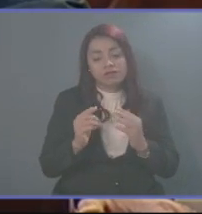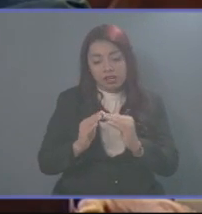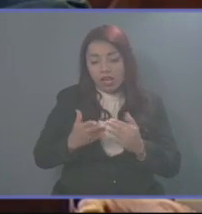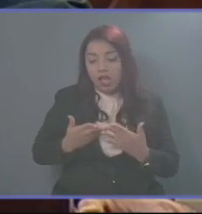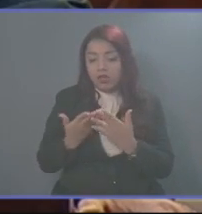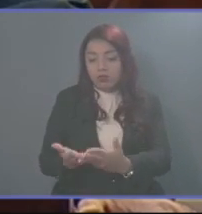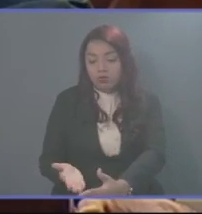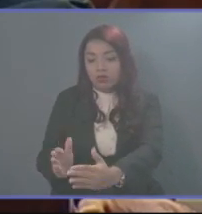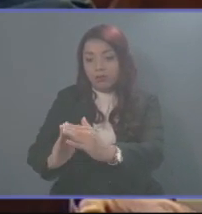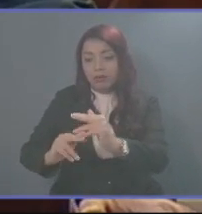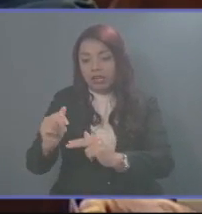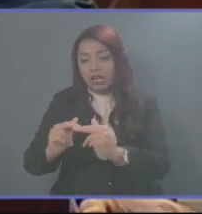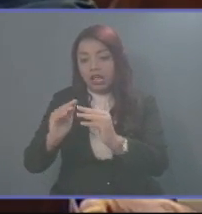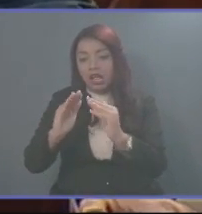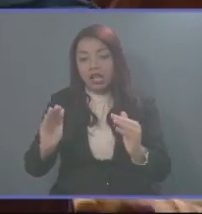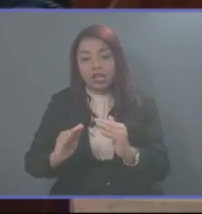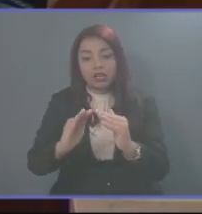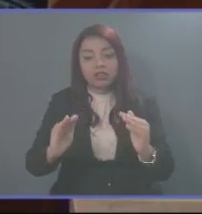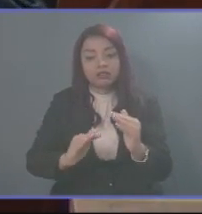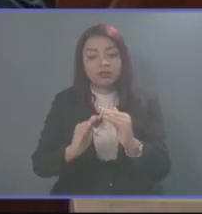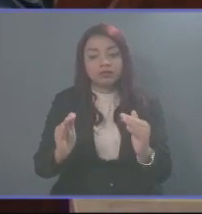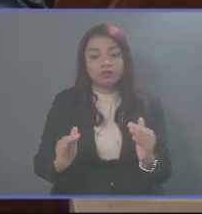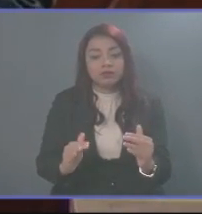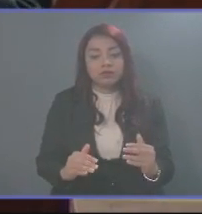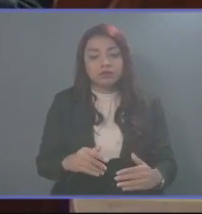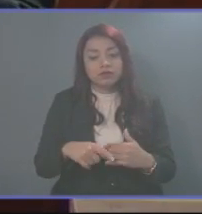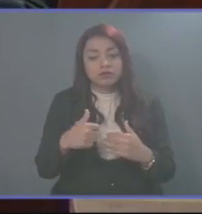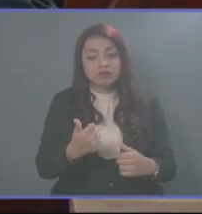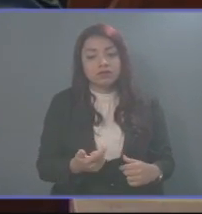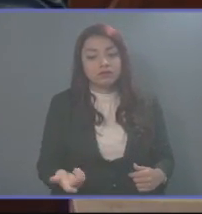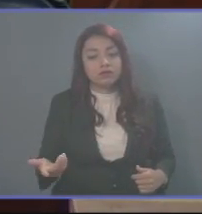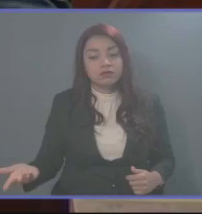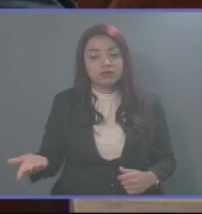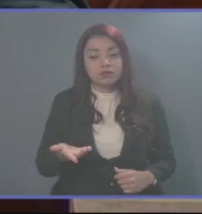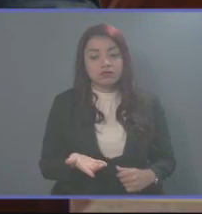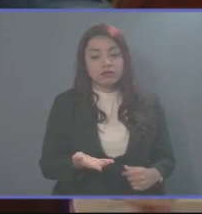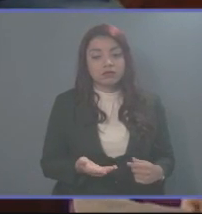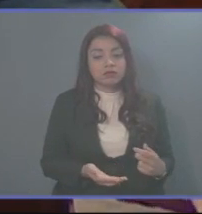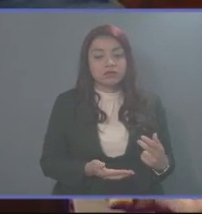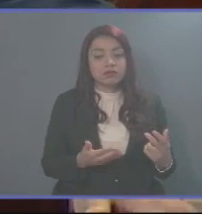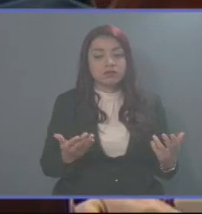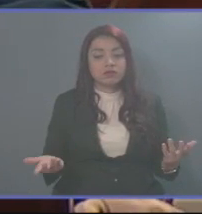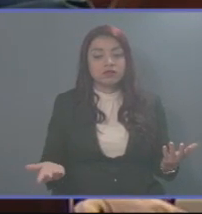sostenible, construcción de pozos, entre otras cosas.